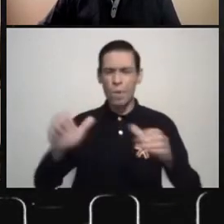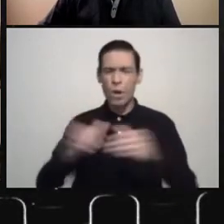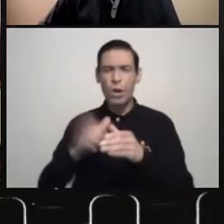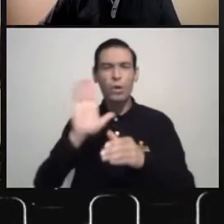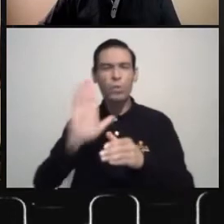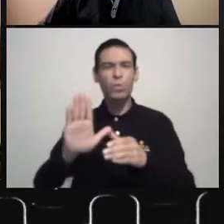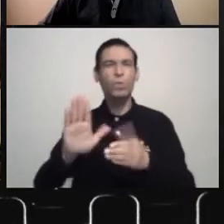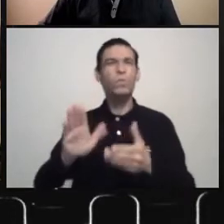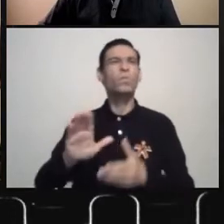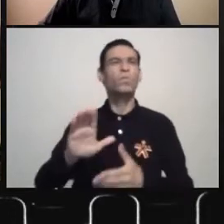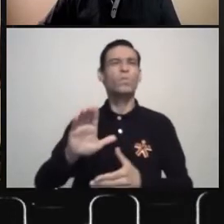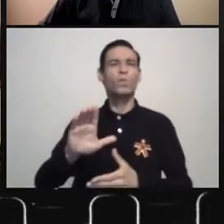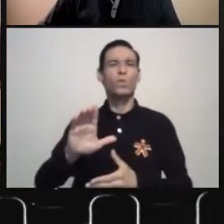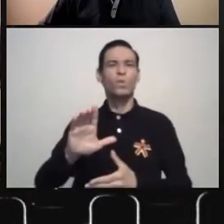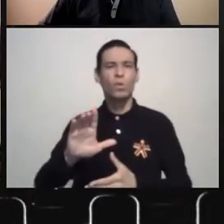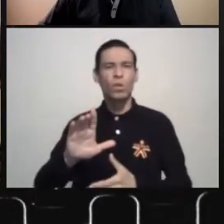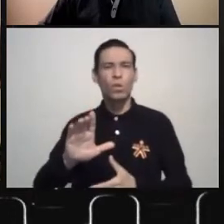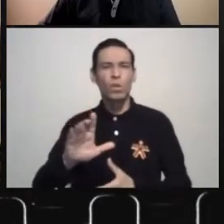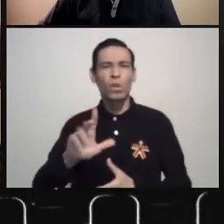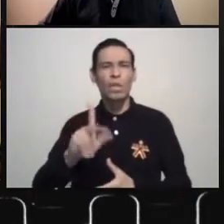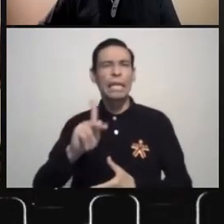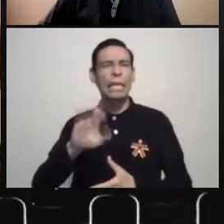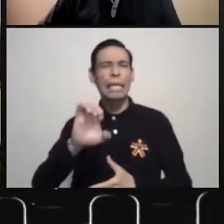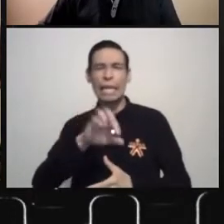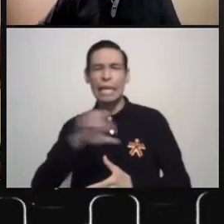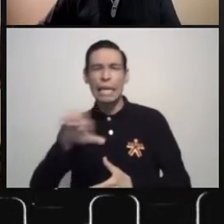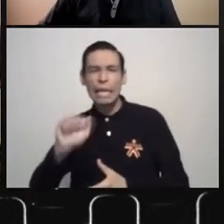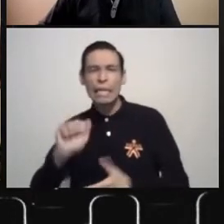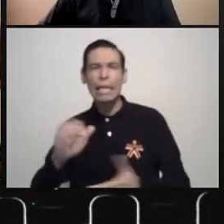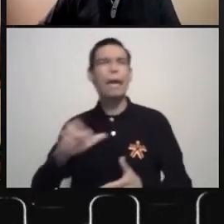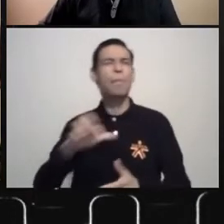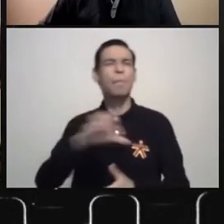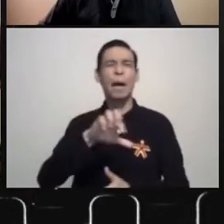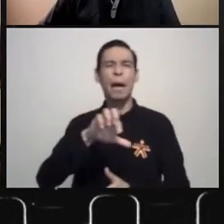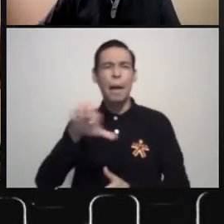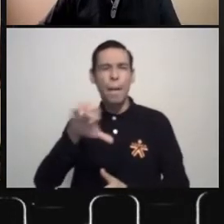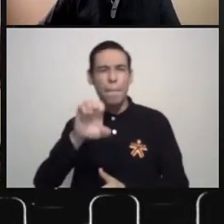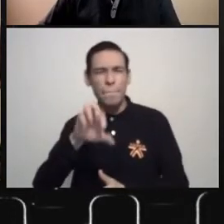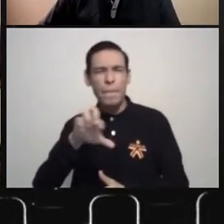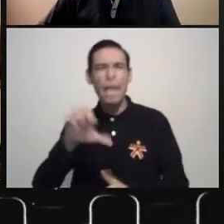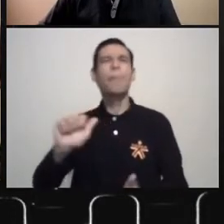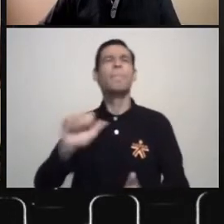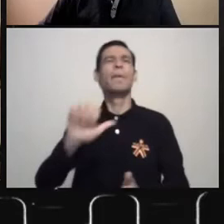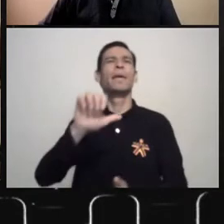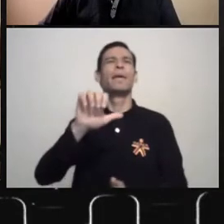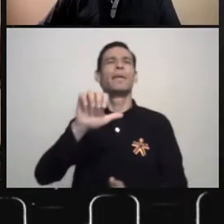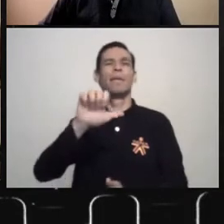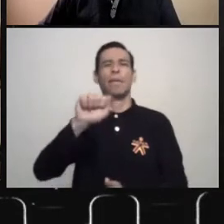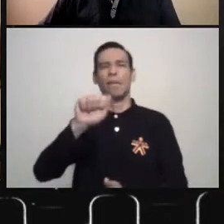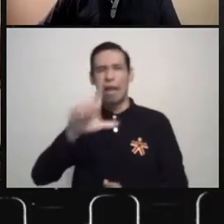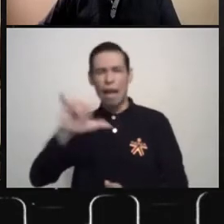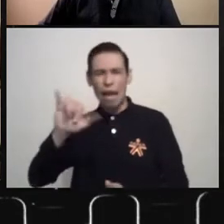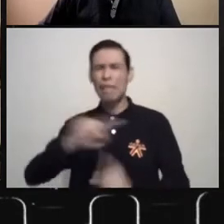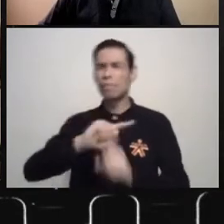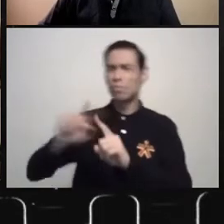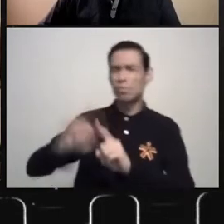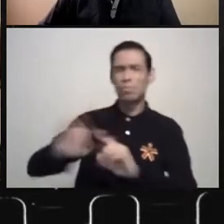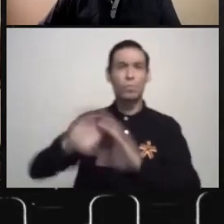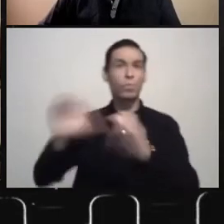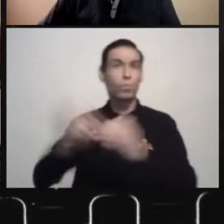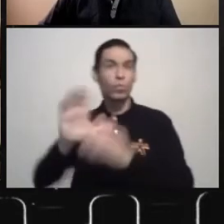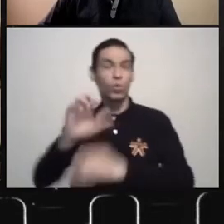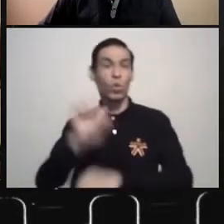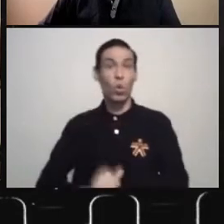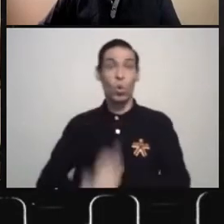de Luna, de Kepa, de Pepe, de Ali, de Jorge Ali, la camada de directores importantes